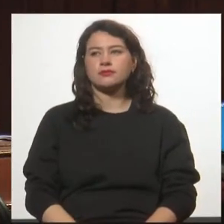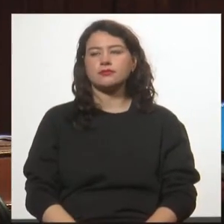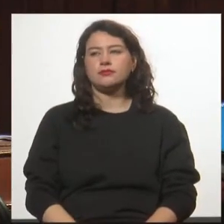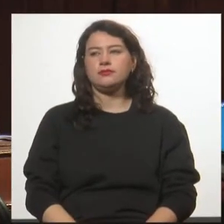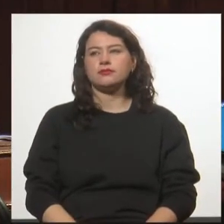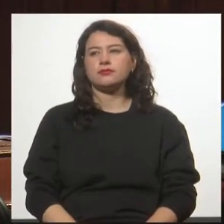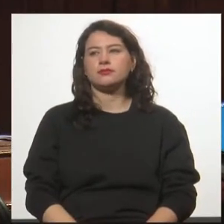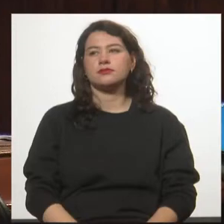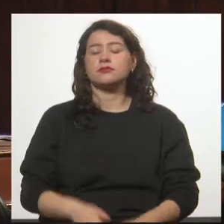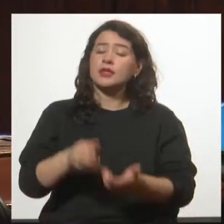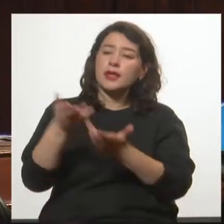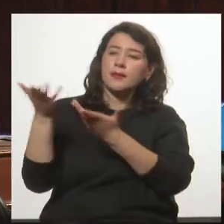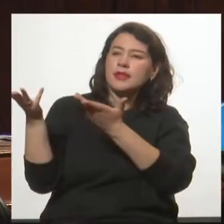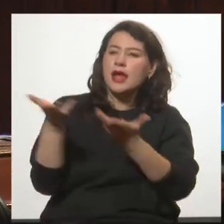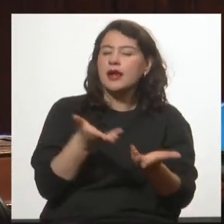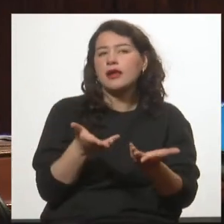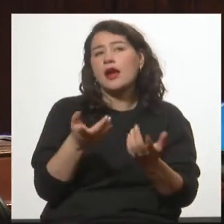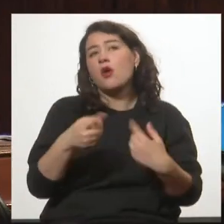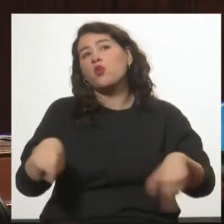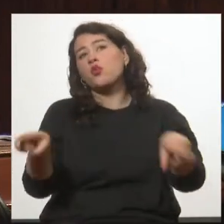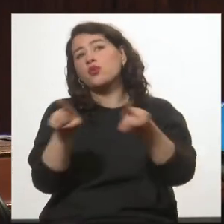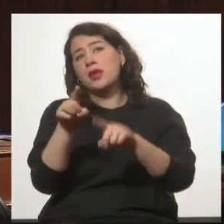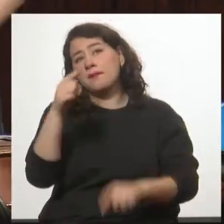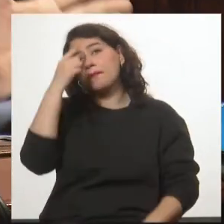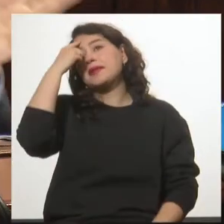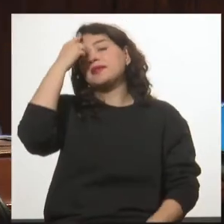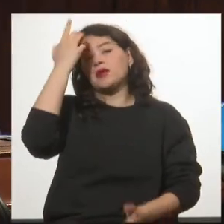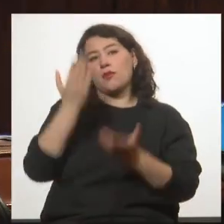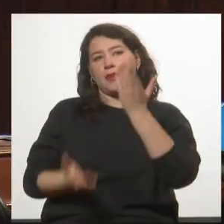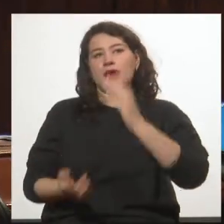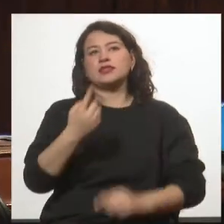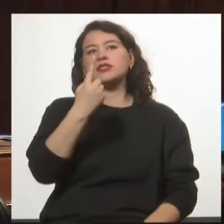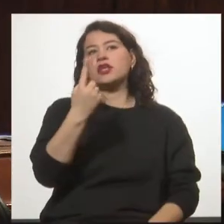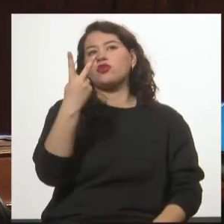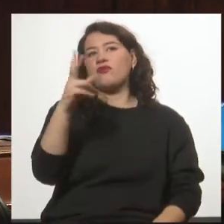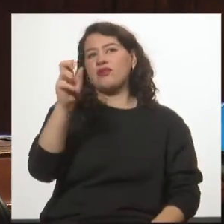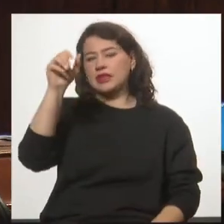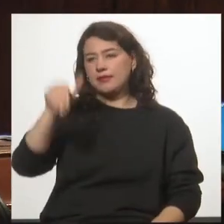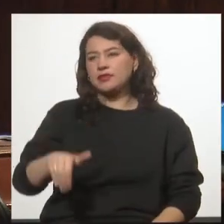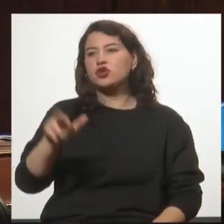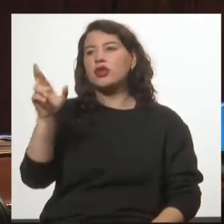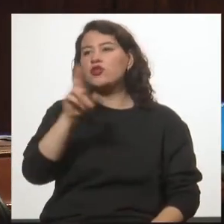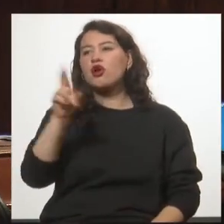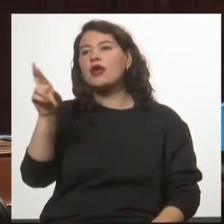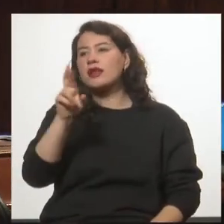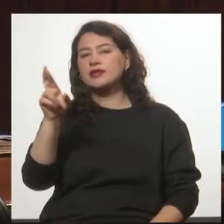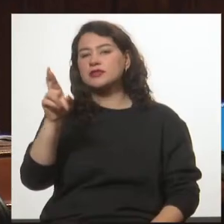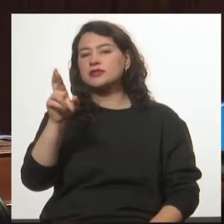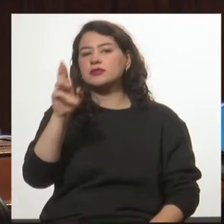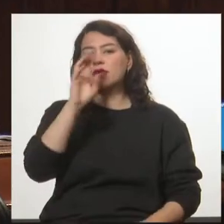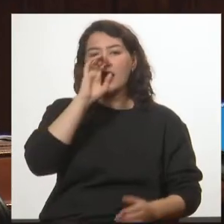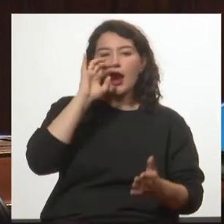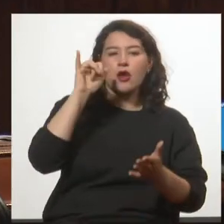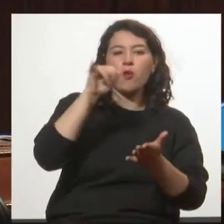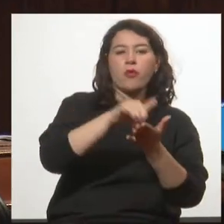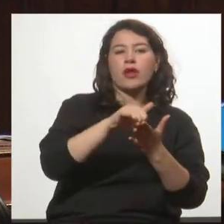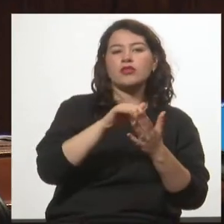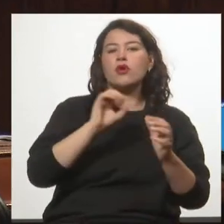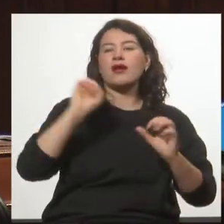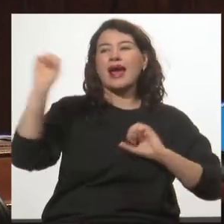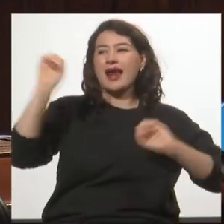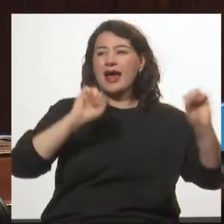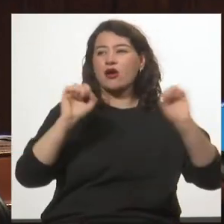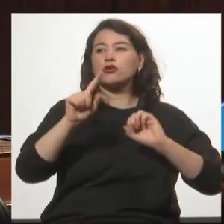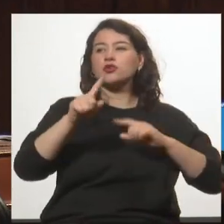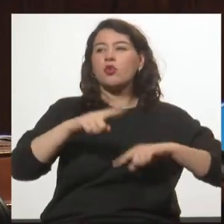invitaría a comparar los 120 millones de dólares con lo que terminó costando el aeropuerto de carrasco sus pistas